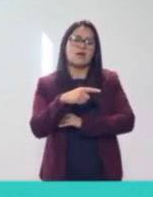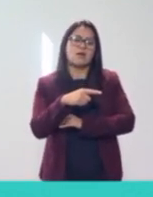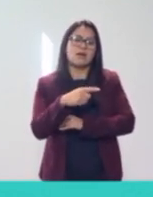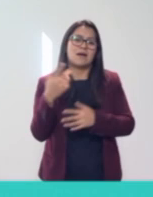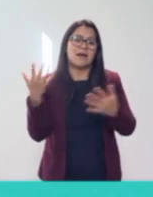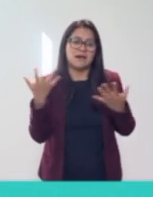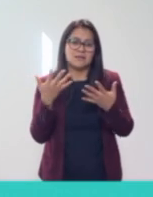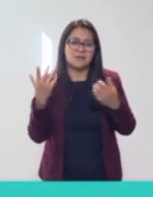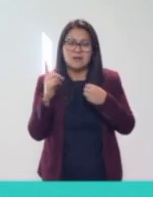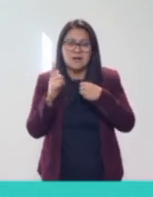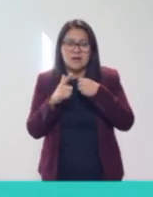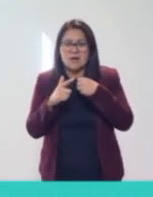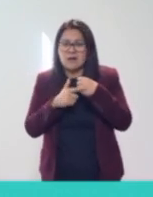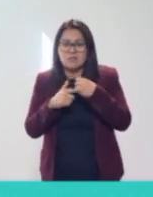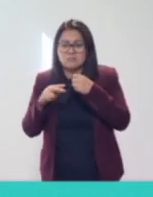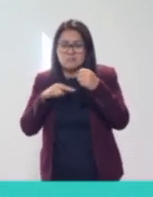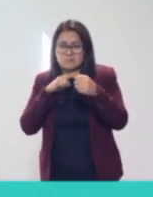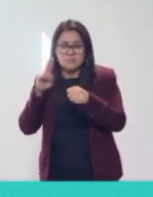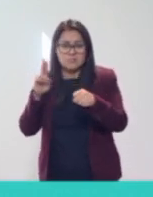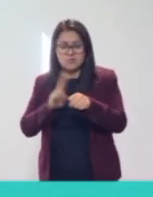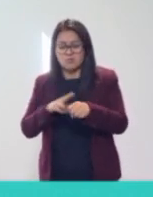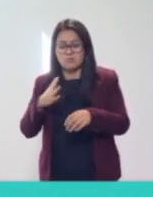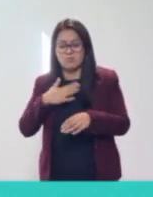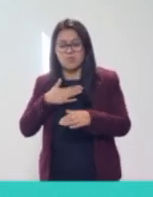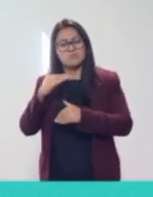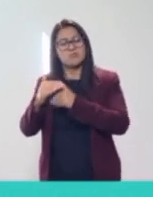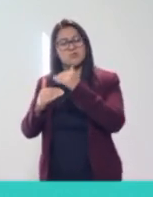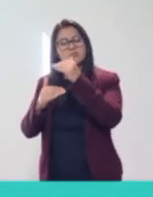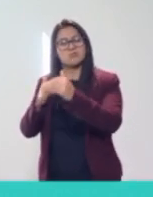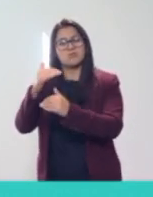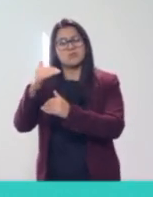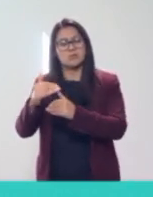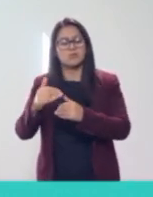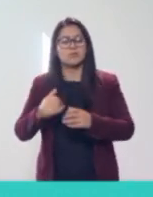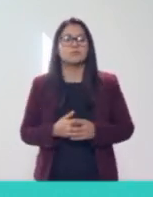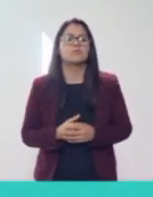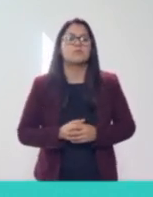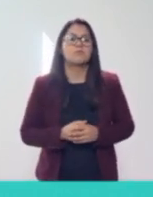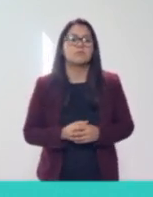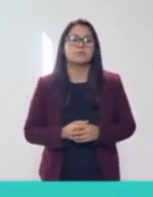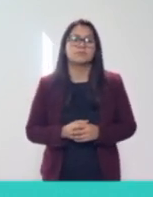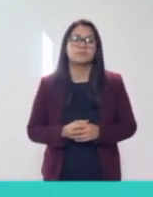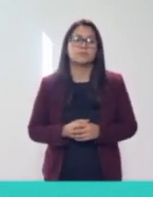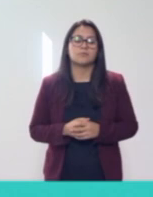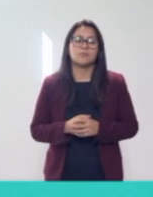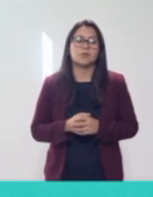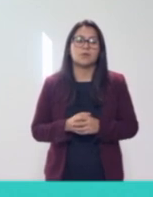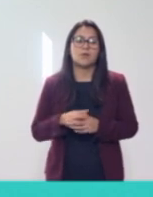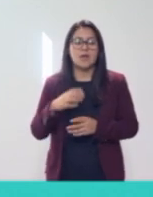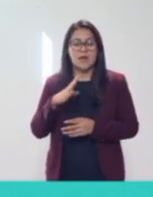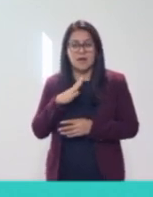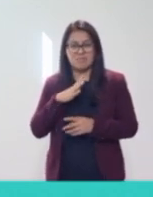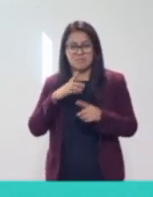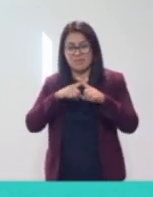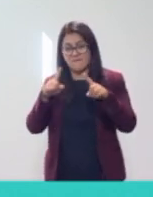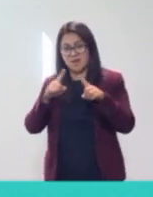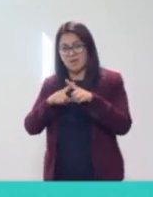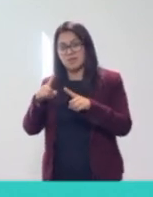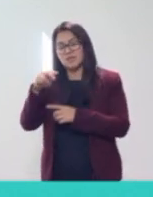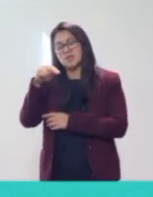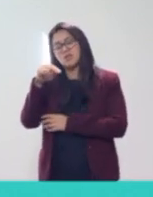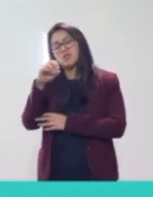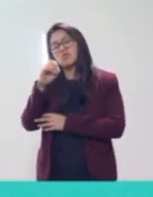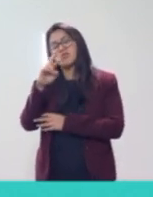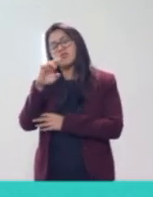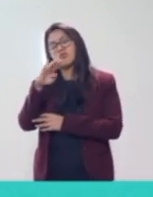estandarizar mis procedimientos de la forma a través de la cual yo visualizo los normas internacionales no